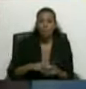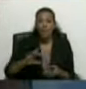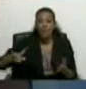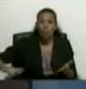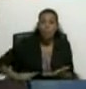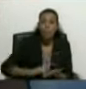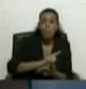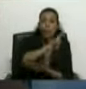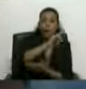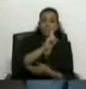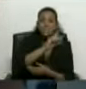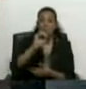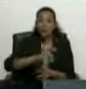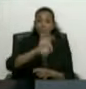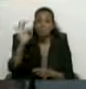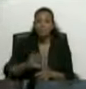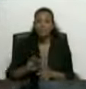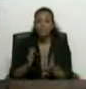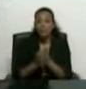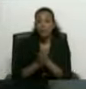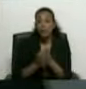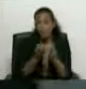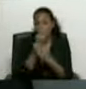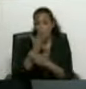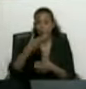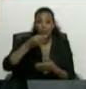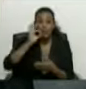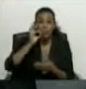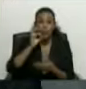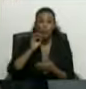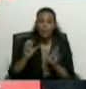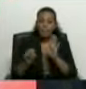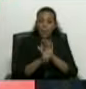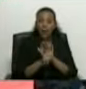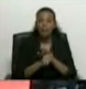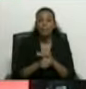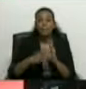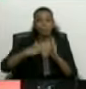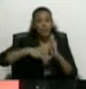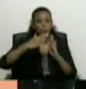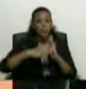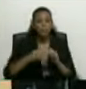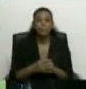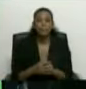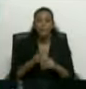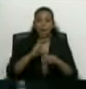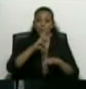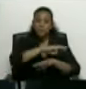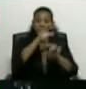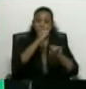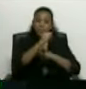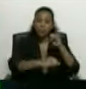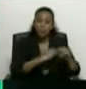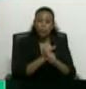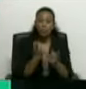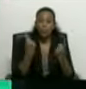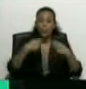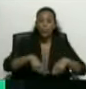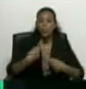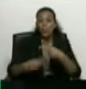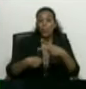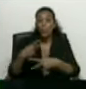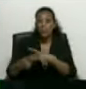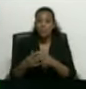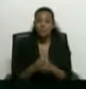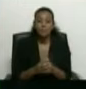Espera, 100% San Agustín, Flor de Arauca, Marca País, Mintur, Centro Internacional de Inversión Productiva,